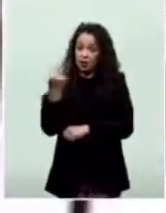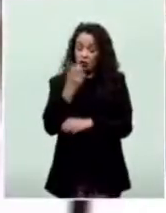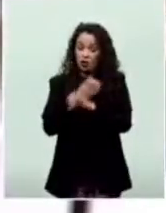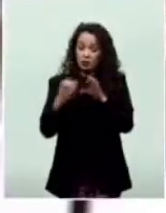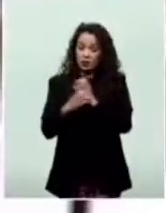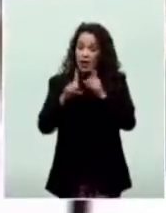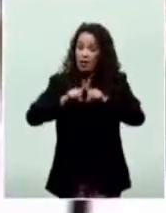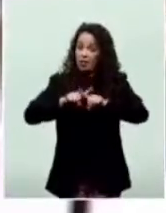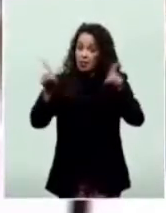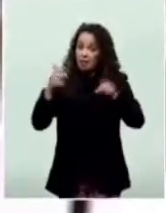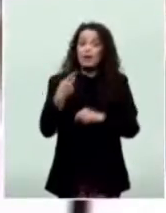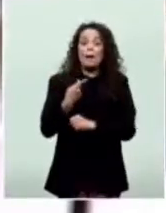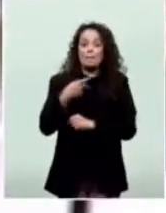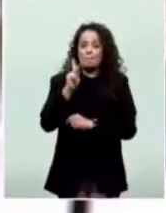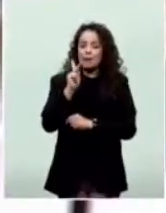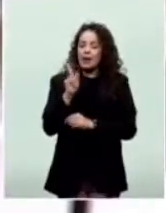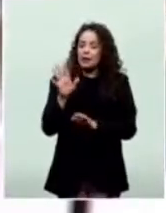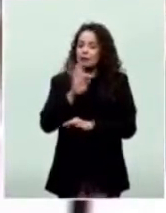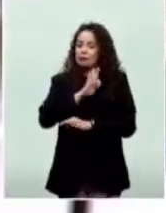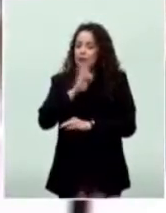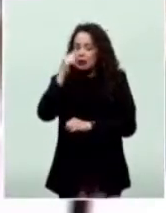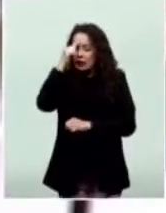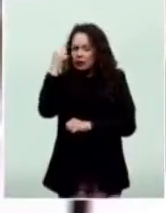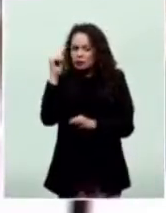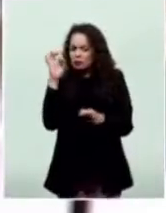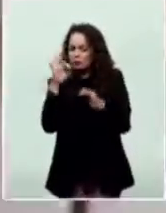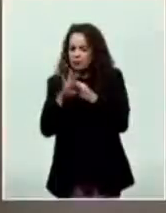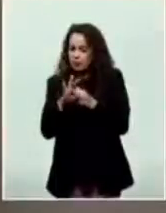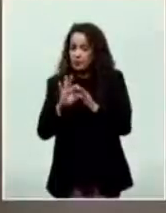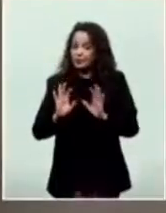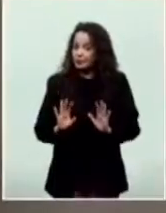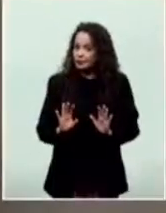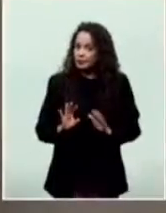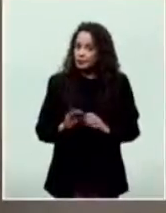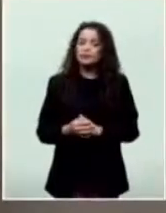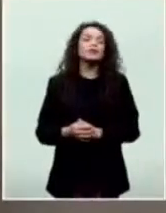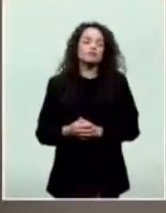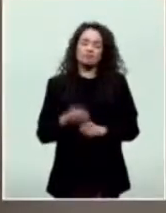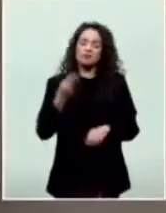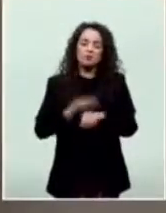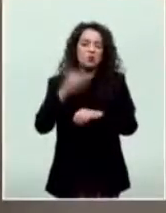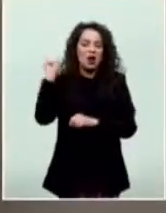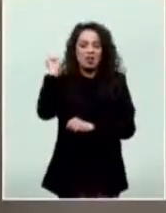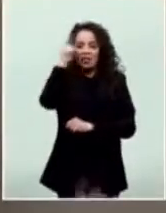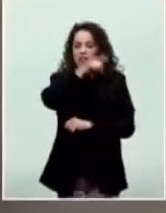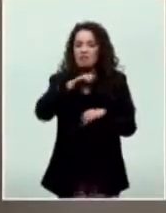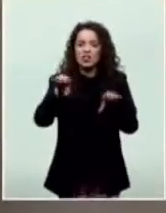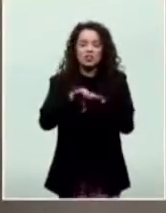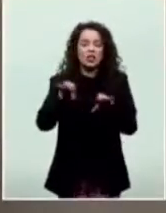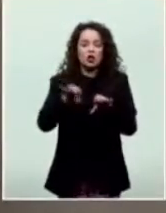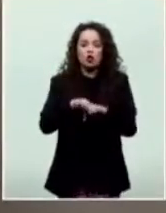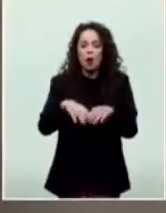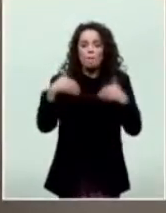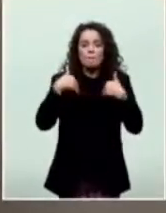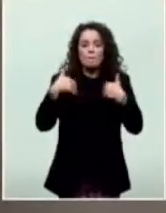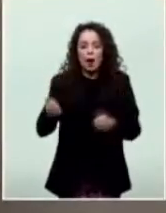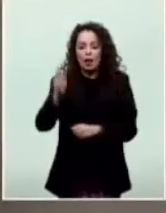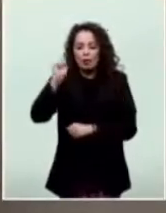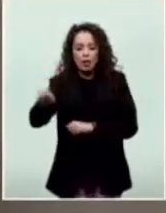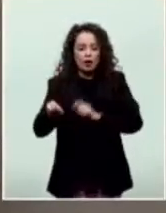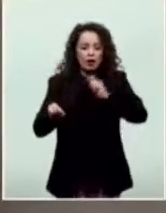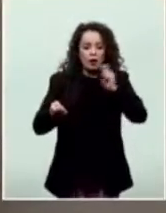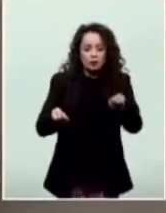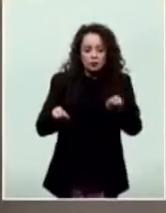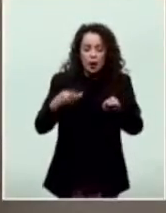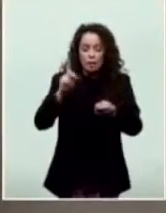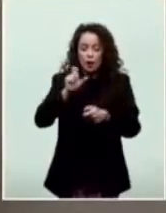prácticamente pues se está volteando de un lado a otro, ¿no? Yo creo que es muy difícil de procesar el criterio, pero ya en el pleno cuando